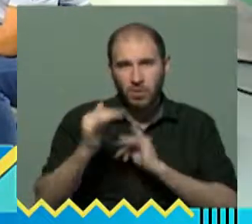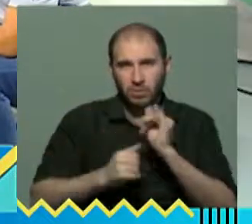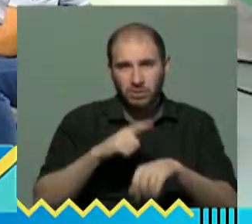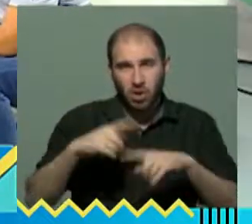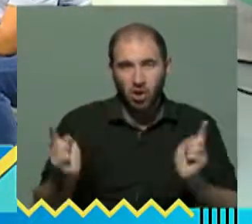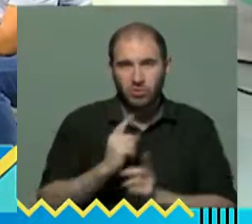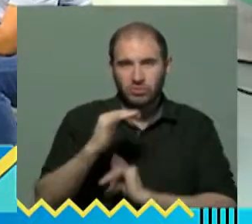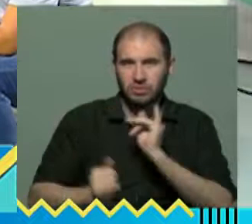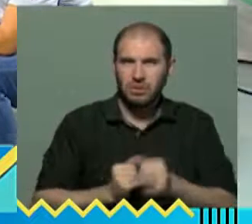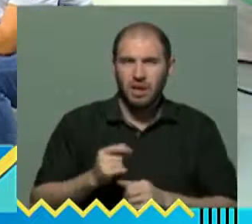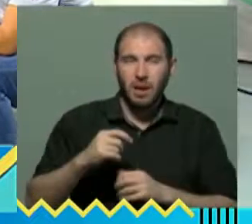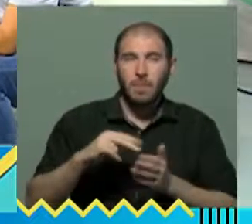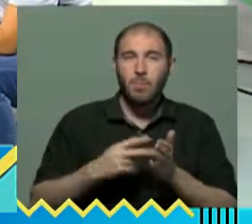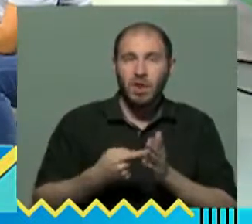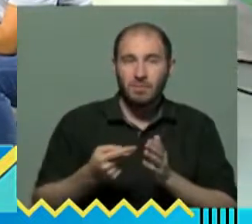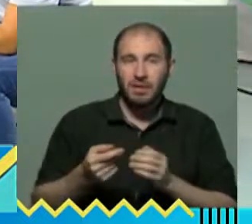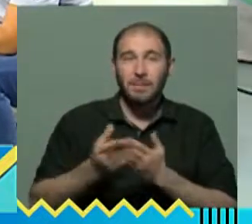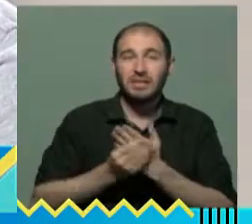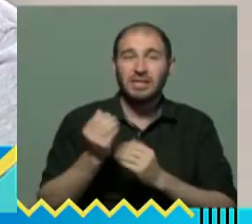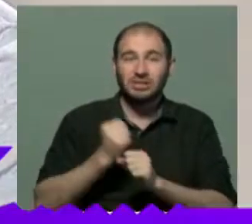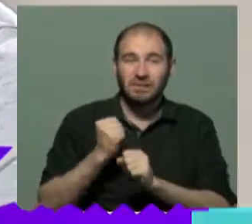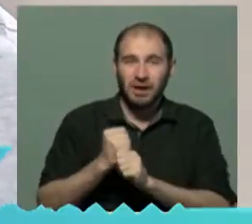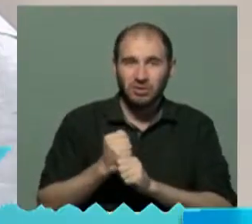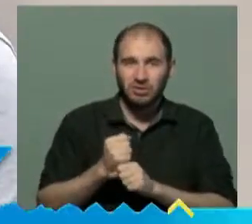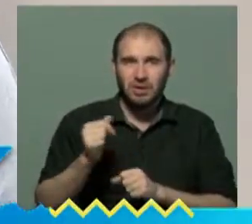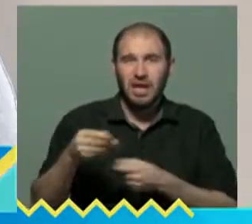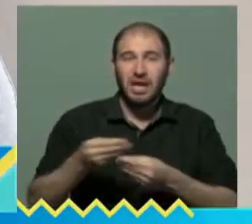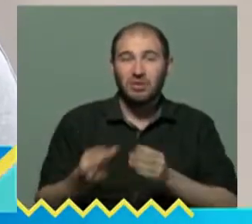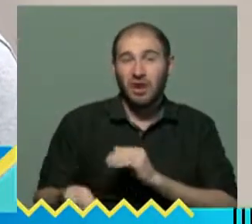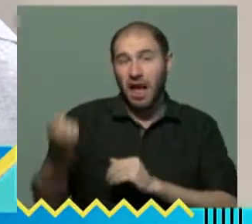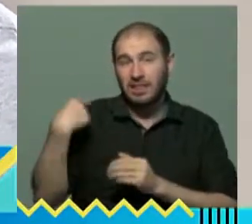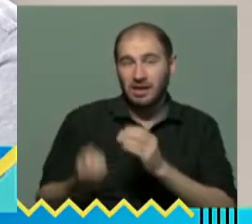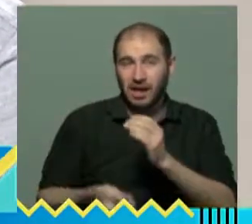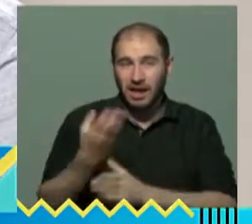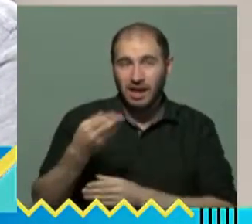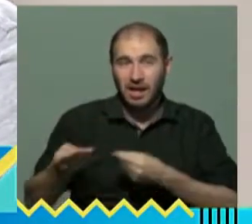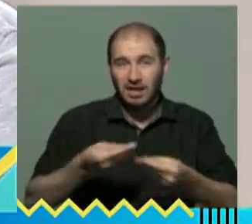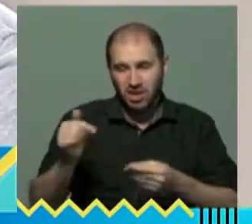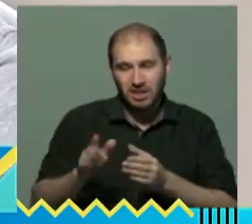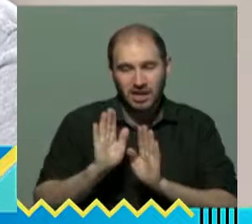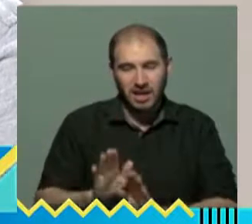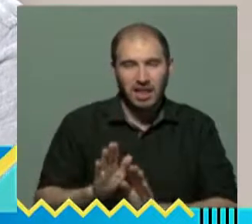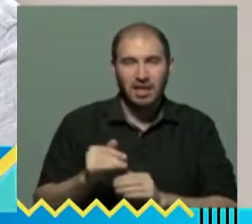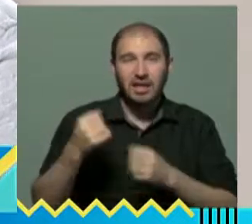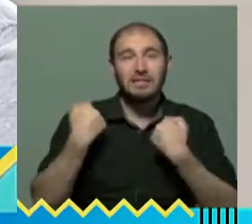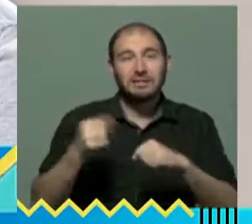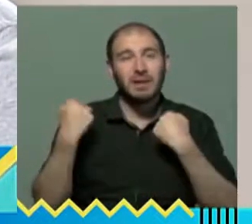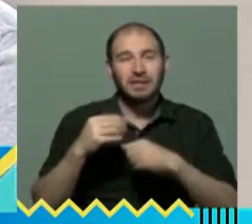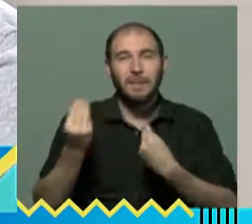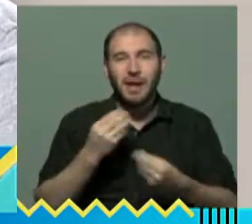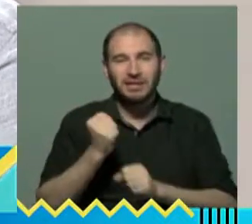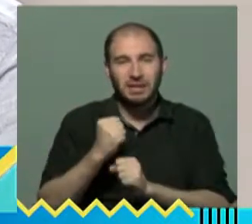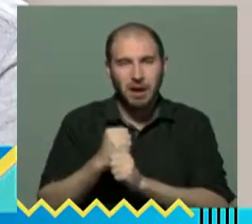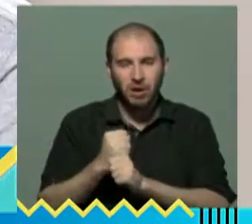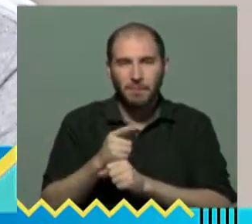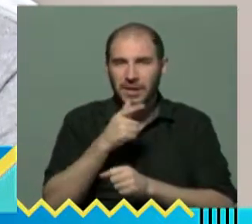segundito para contarlo, que son unos programas que son del Ministerio de Trabajo, que es más, se creó una gestión anterior y con esta gestión se mantuvieron y se llaman entrenamientos para el trabajo, que